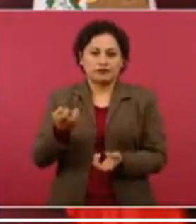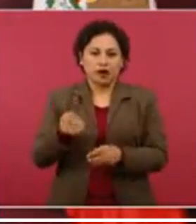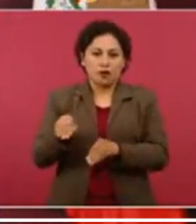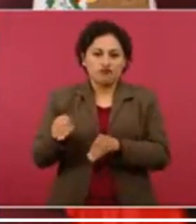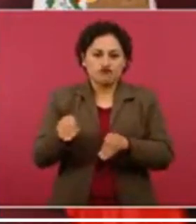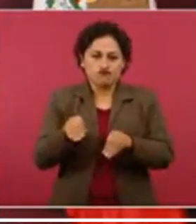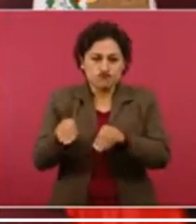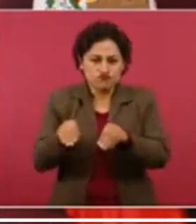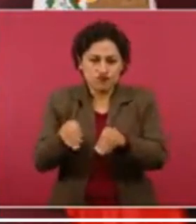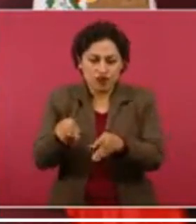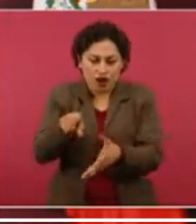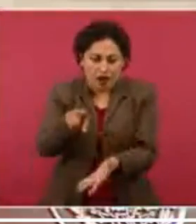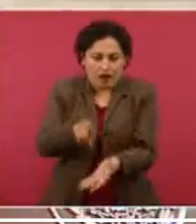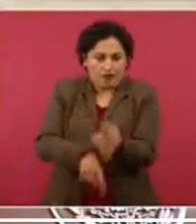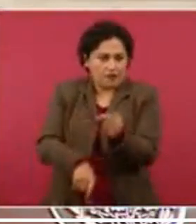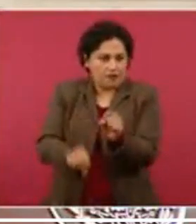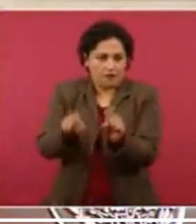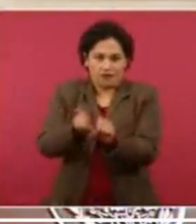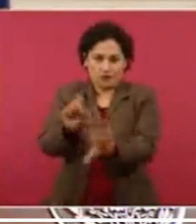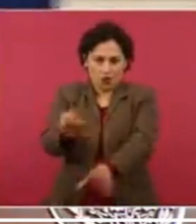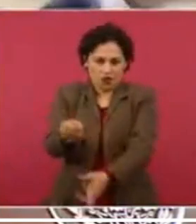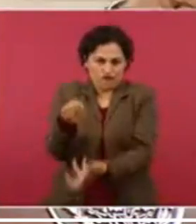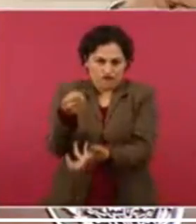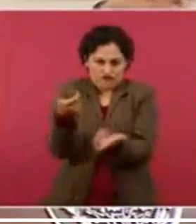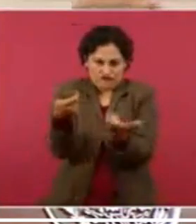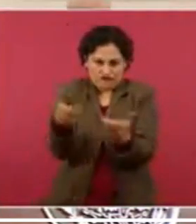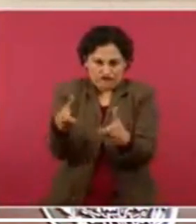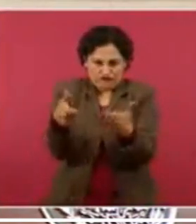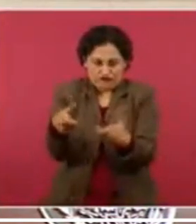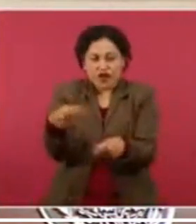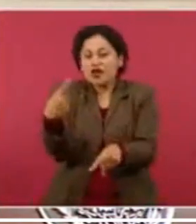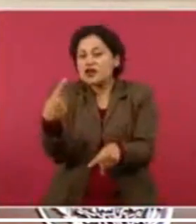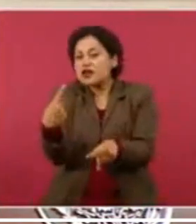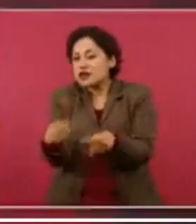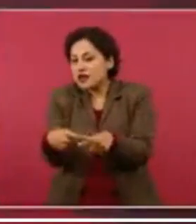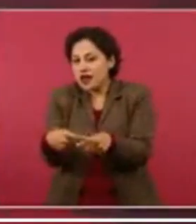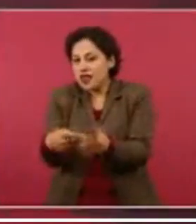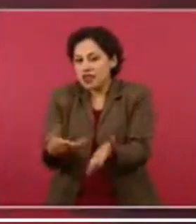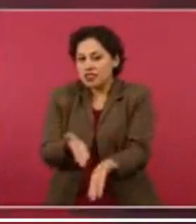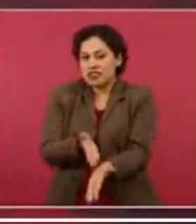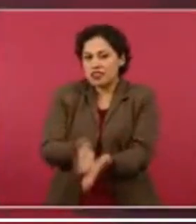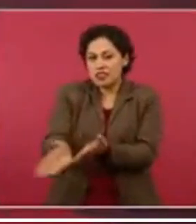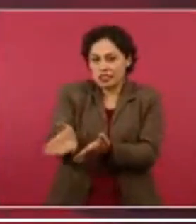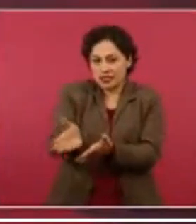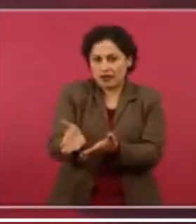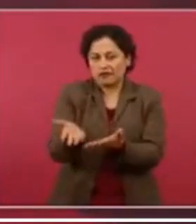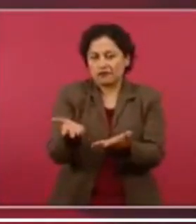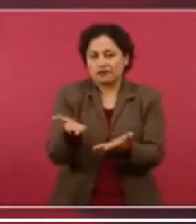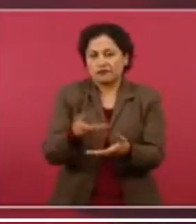con mucho dinero, con intervencionismo.